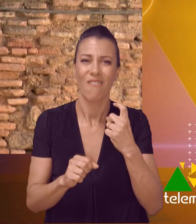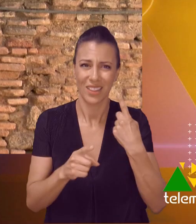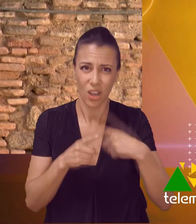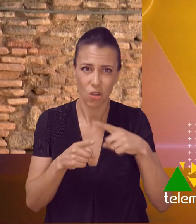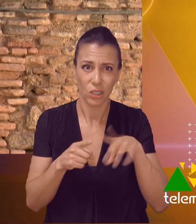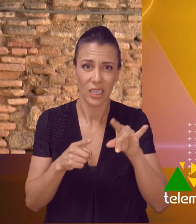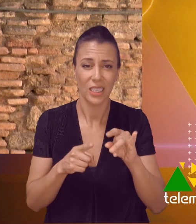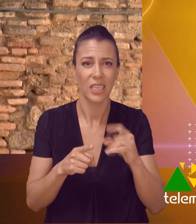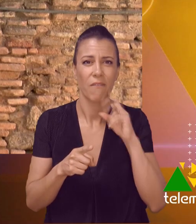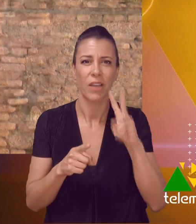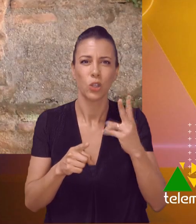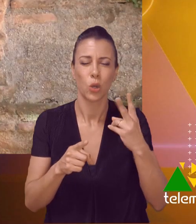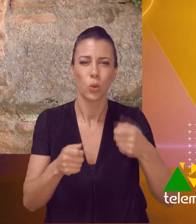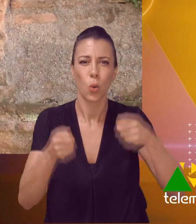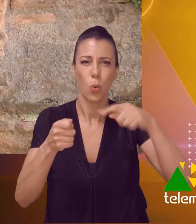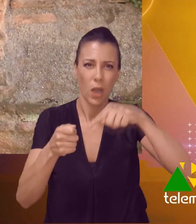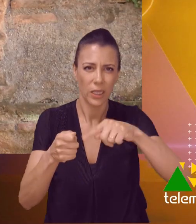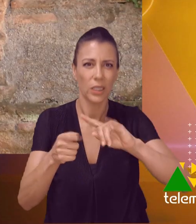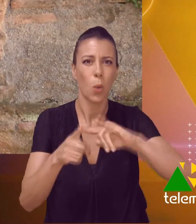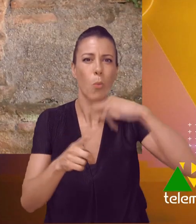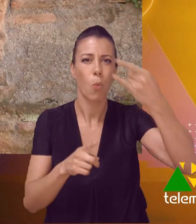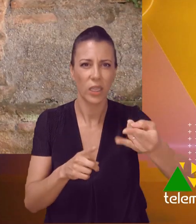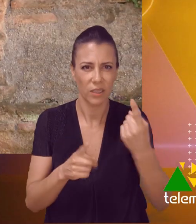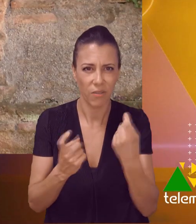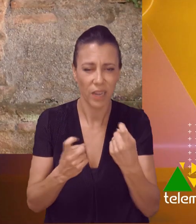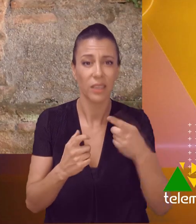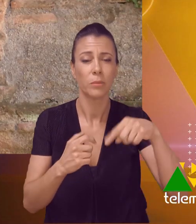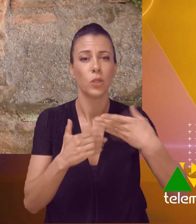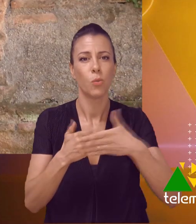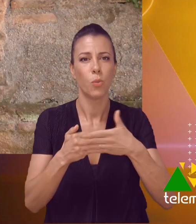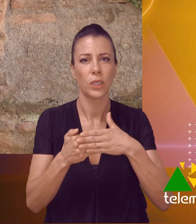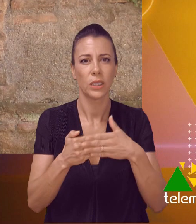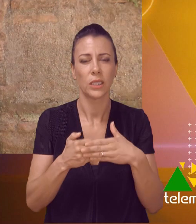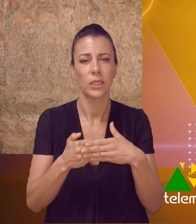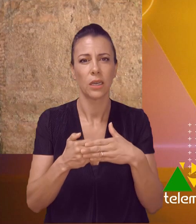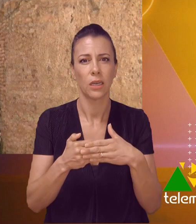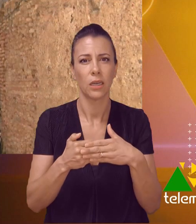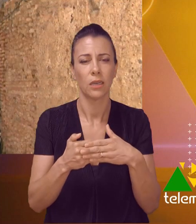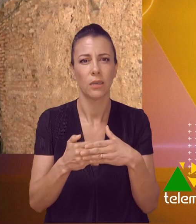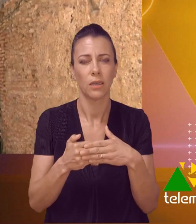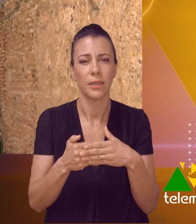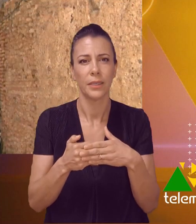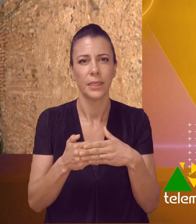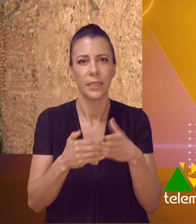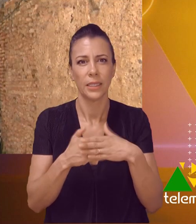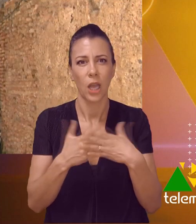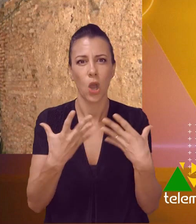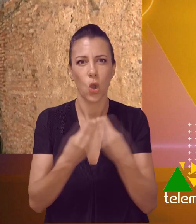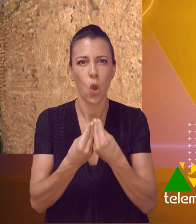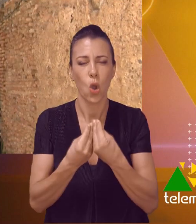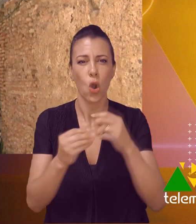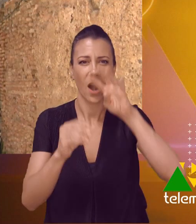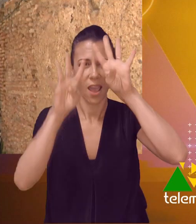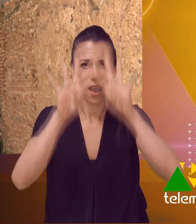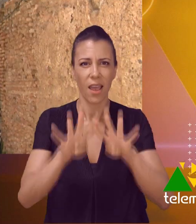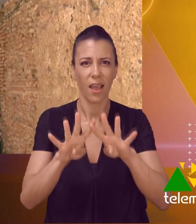faltan los dos cubos ahí, el puente levadizo, le falta la puerta con la cancela, es